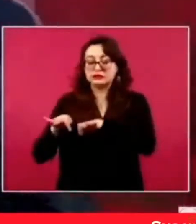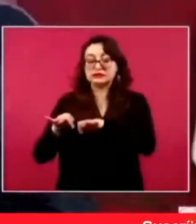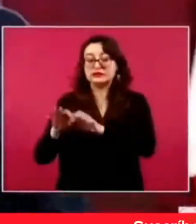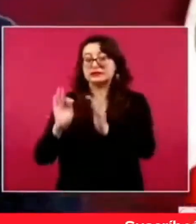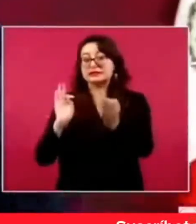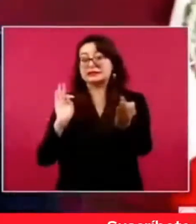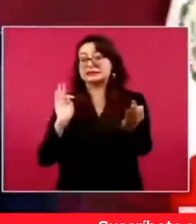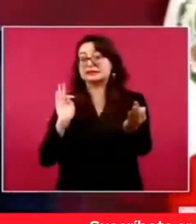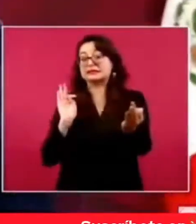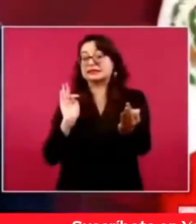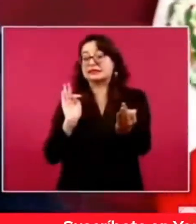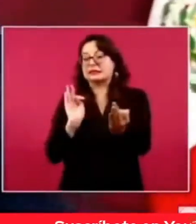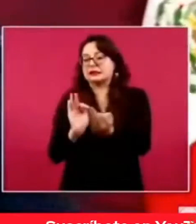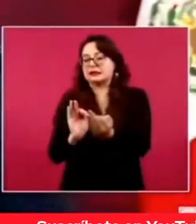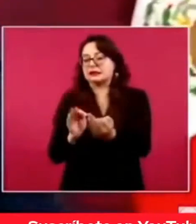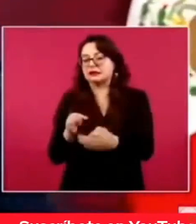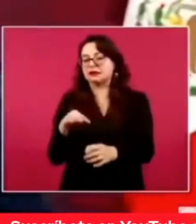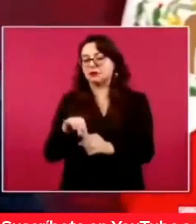presidencial